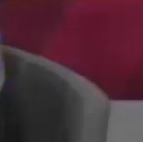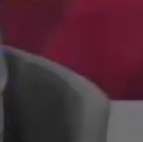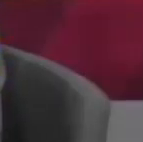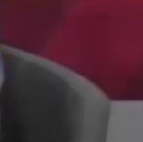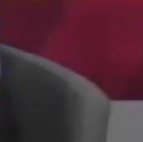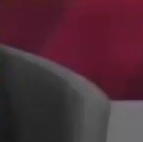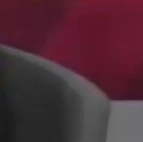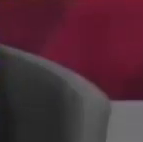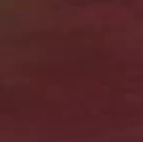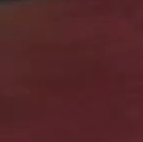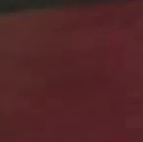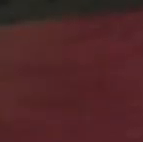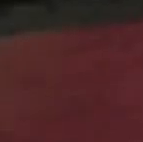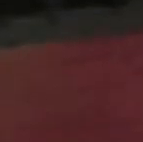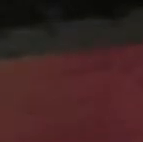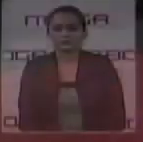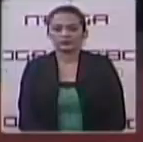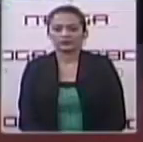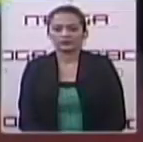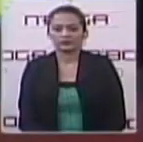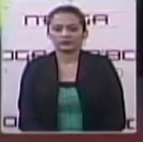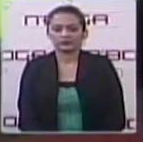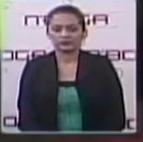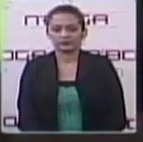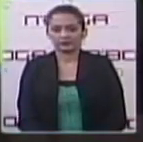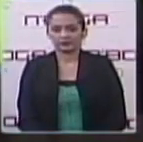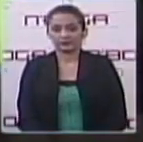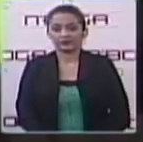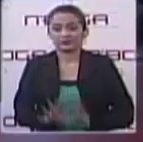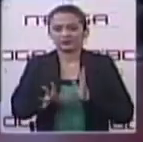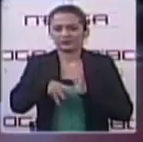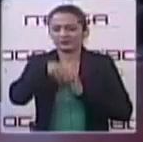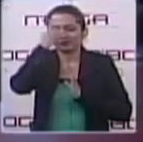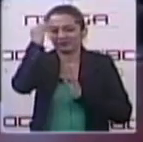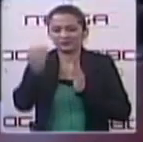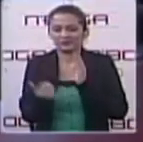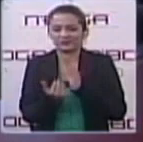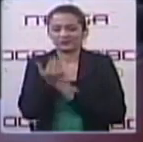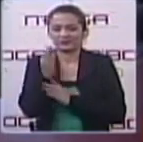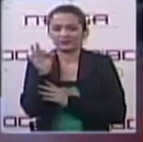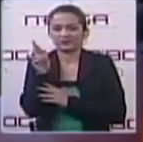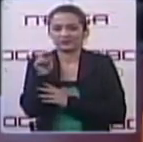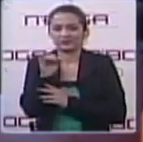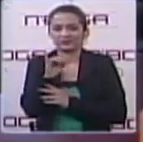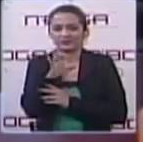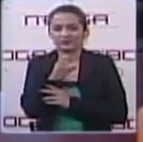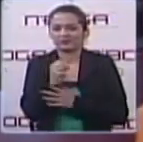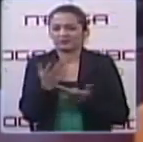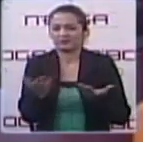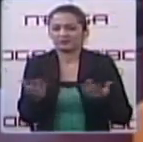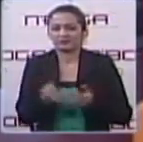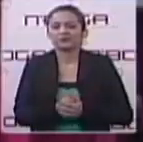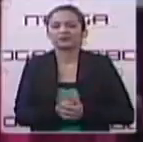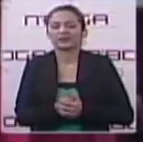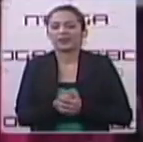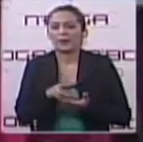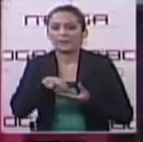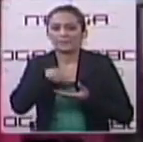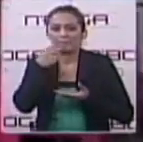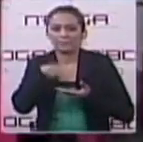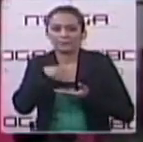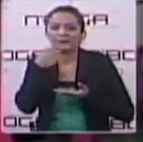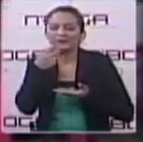cono frits es un emprendimiento especializado en papas fritas que busca generar experiencias positivas a sus